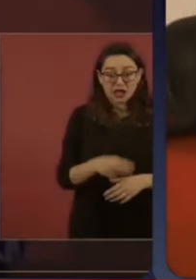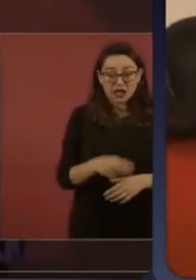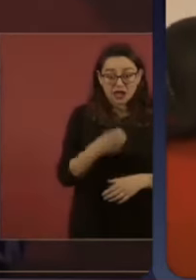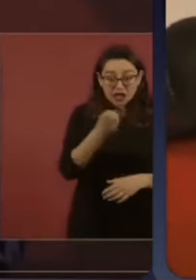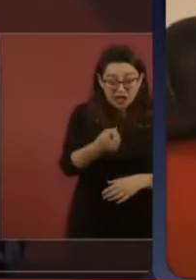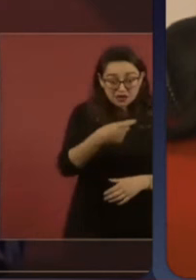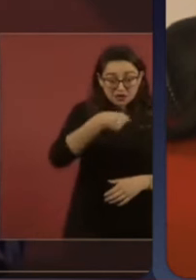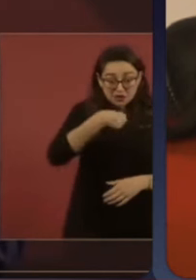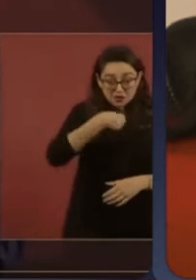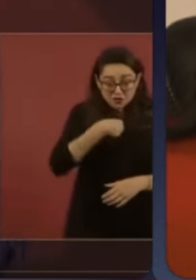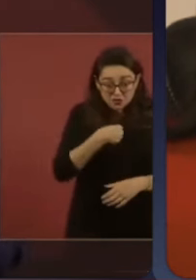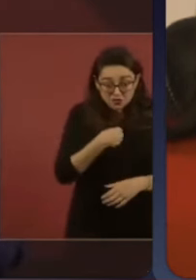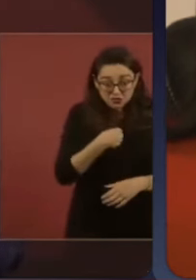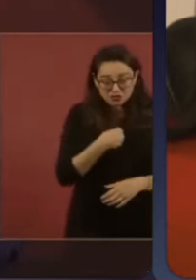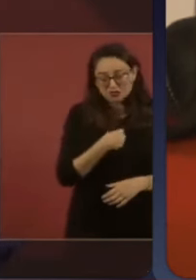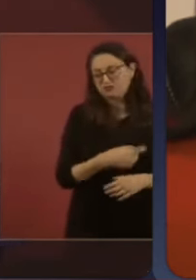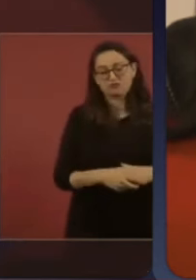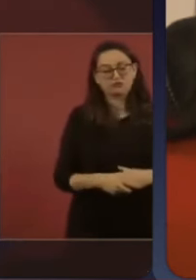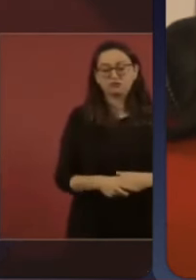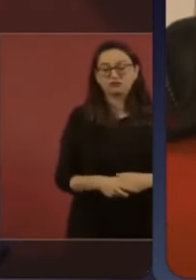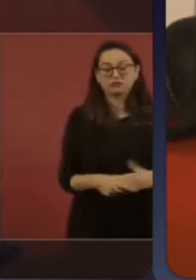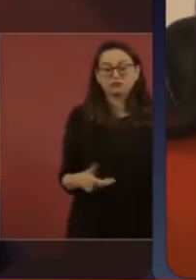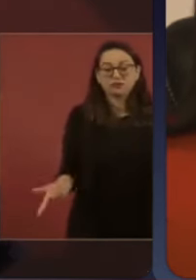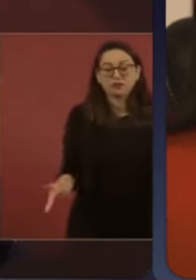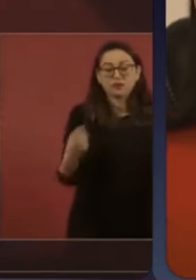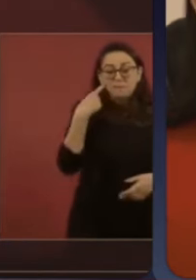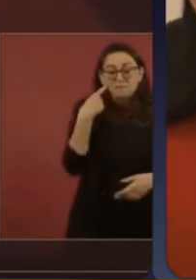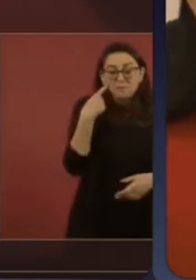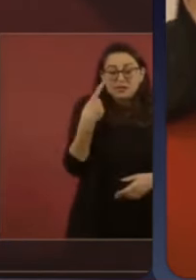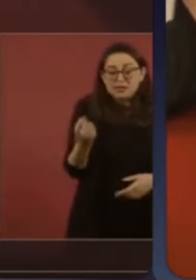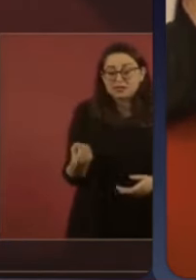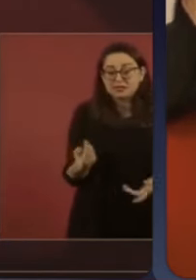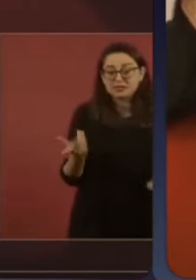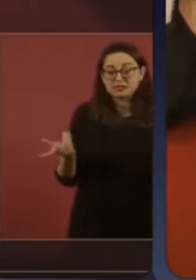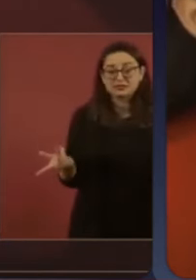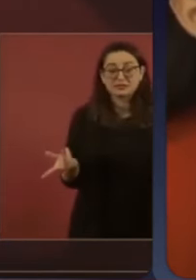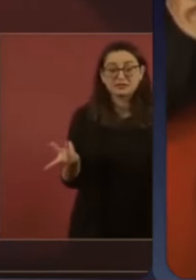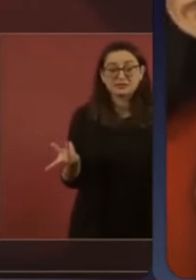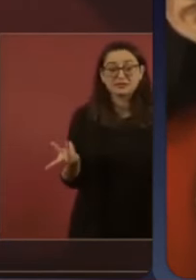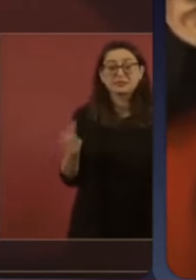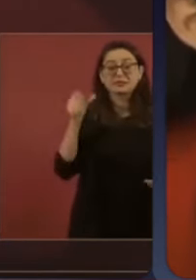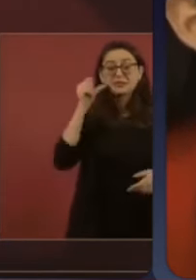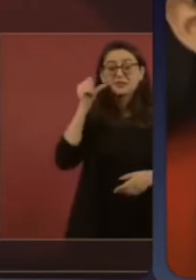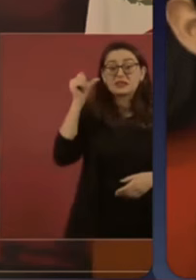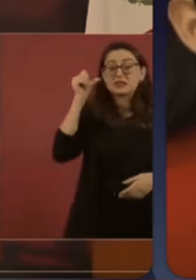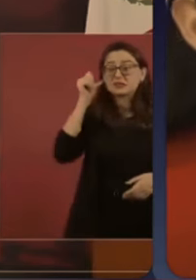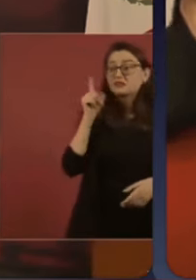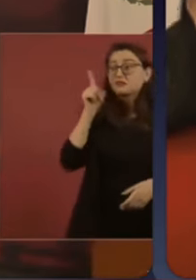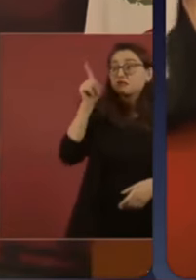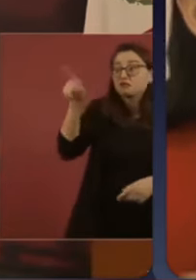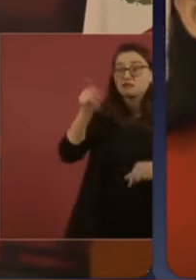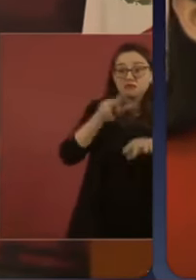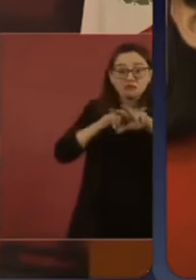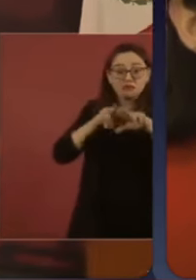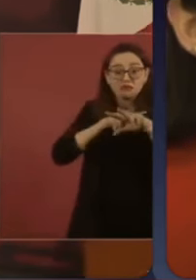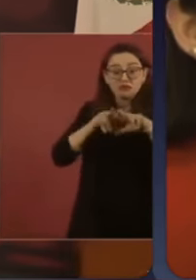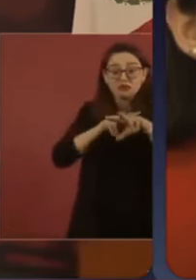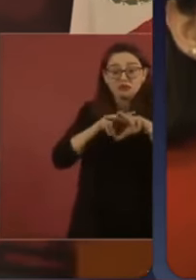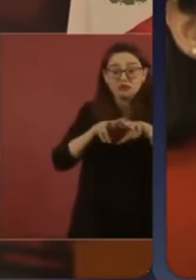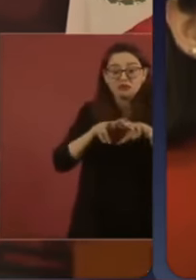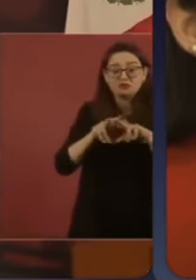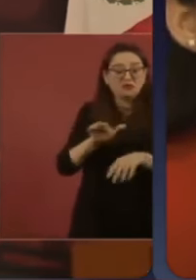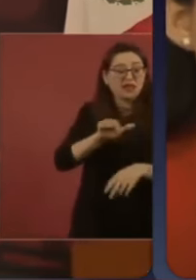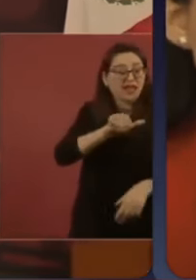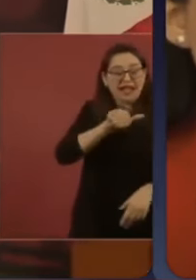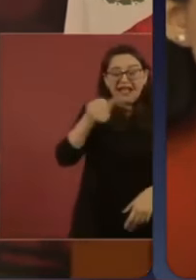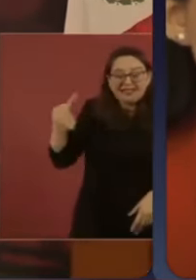escuchar. Vean lo de ayer, lo que comentaba hoy en la mañana. Un accidente al colocar